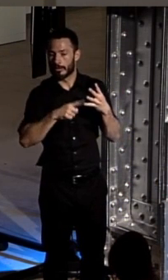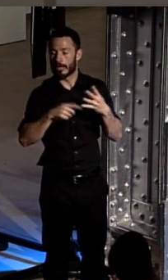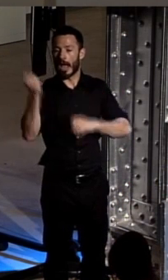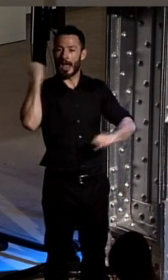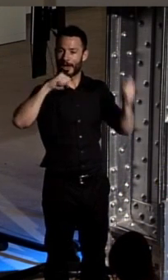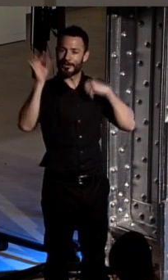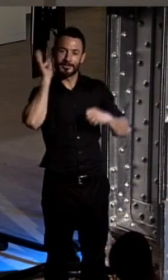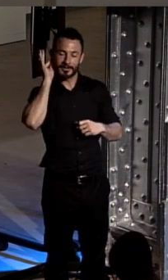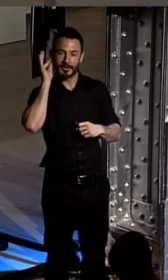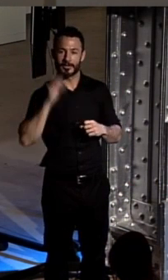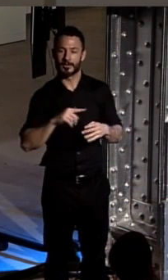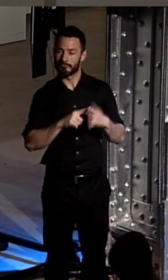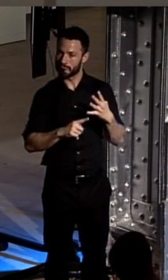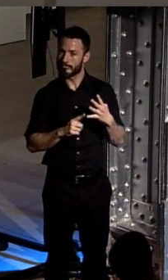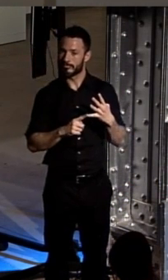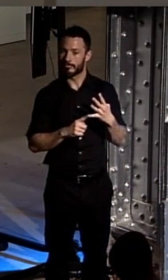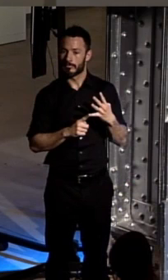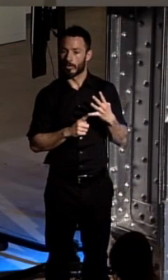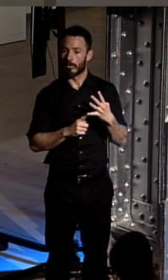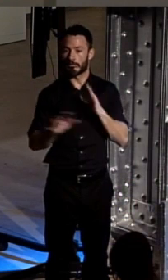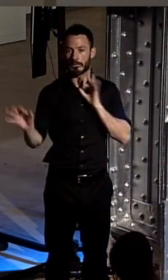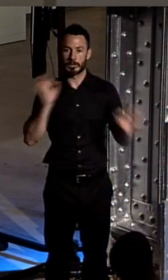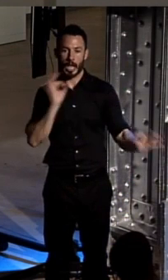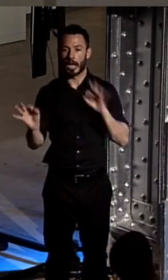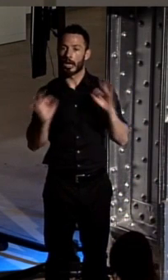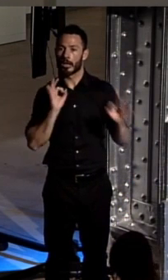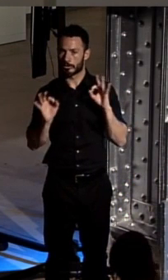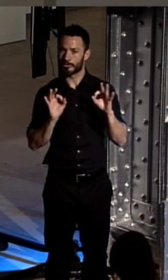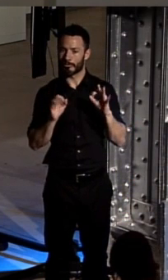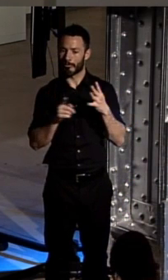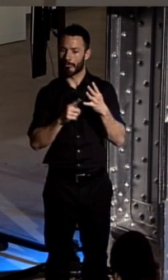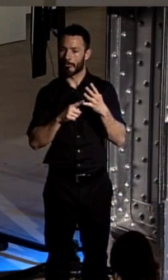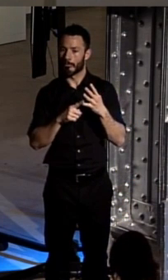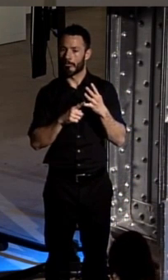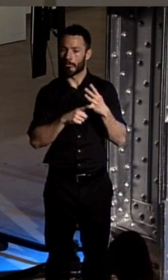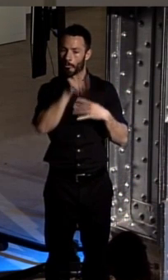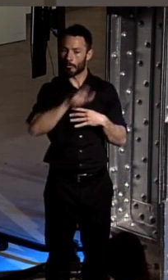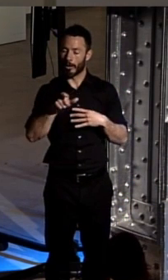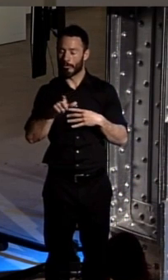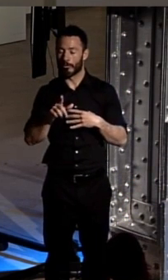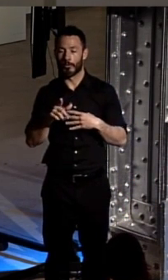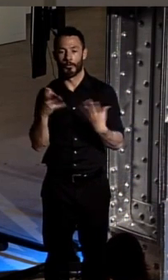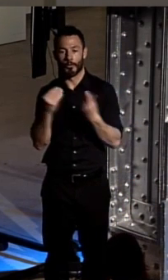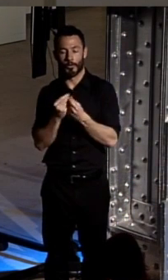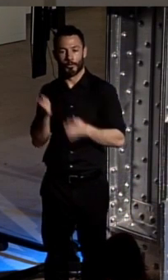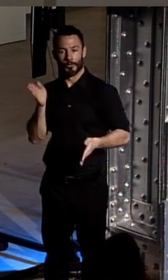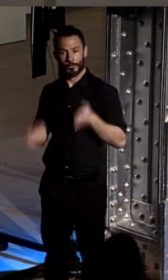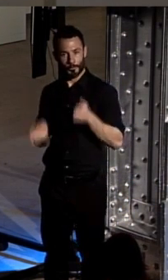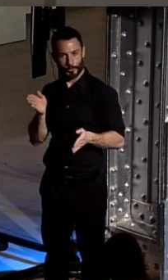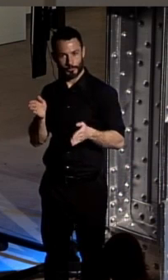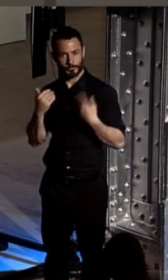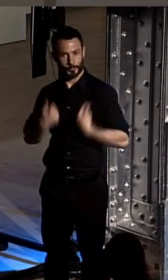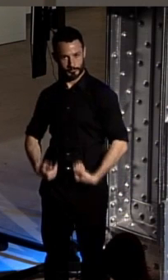ha habido diferentes obras de teatro en las que había actrices humanas con la actriz